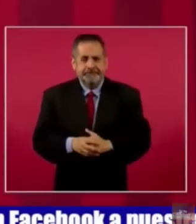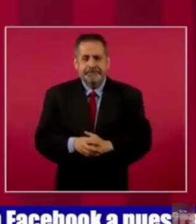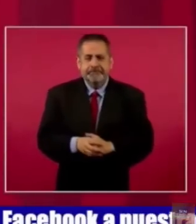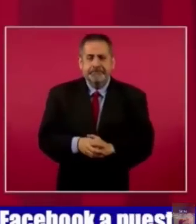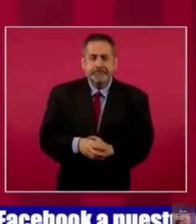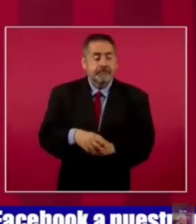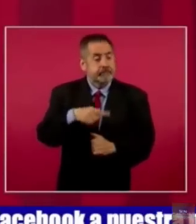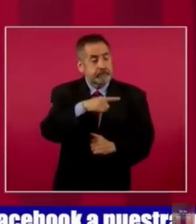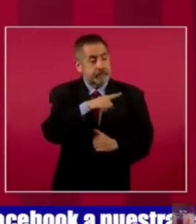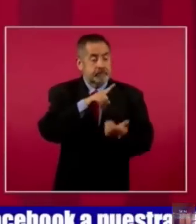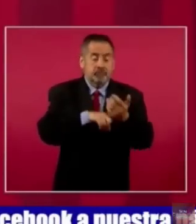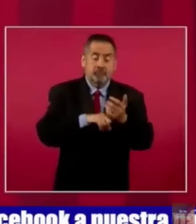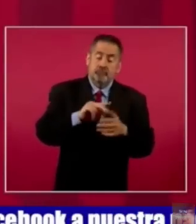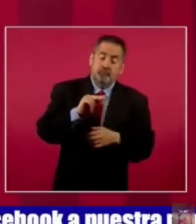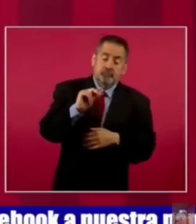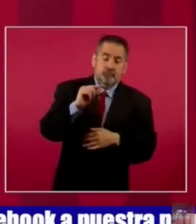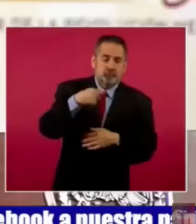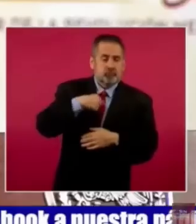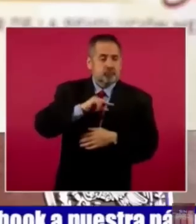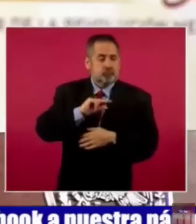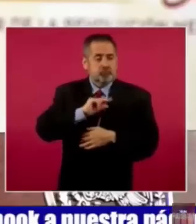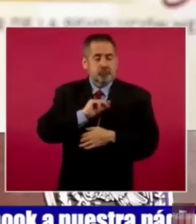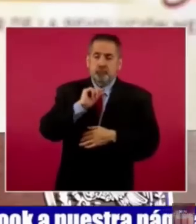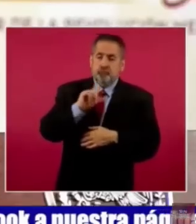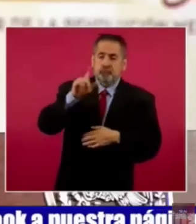era especialista en la materia,